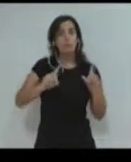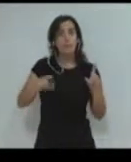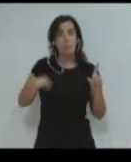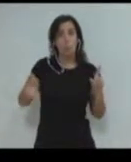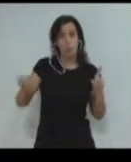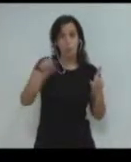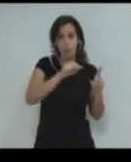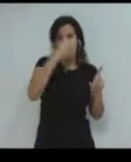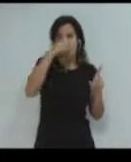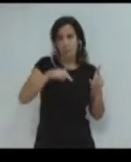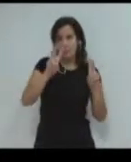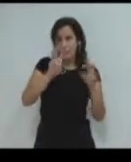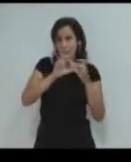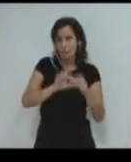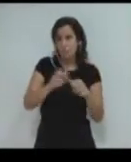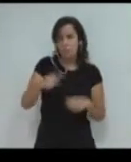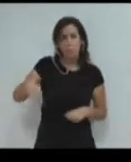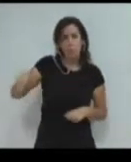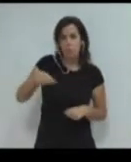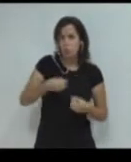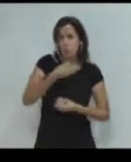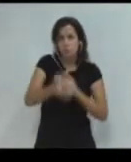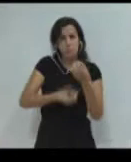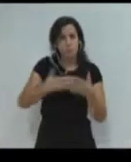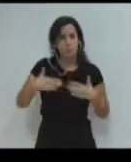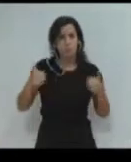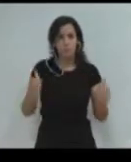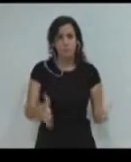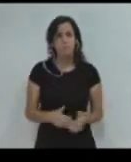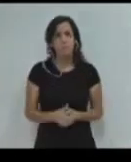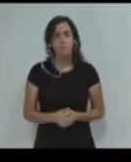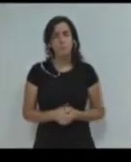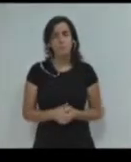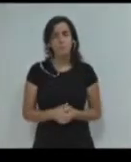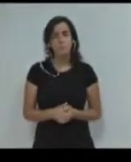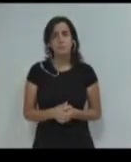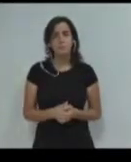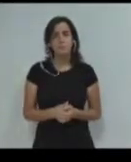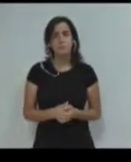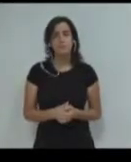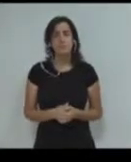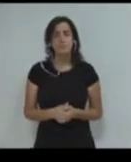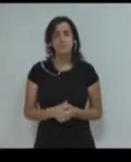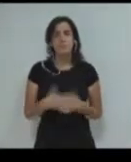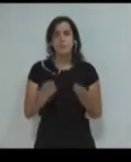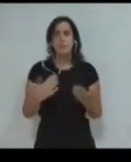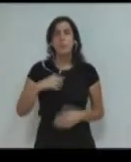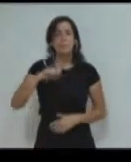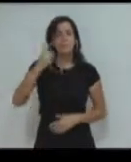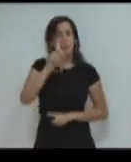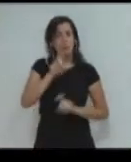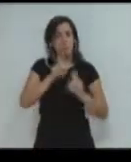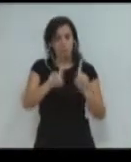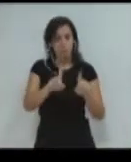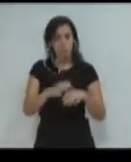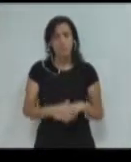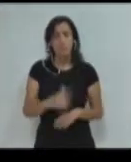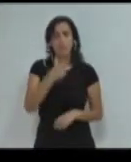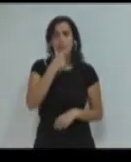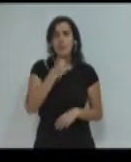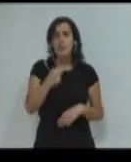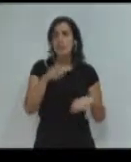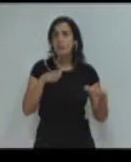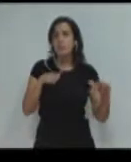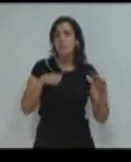sea que id comentando. En principio, yo la lanzo esta primera. ¿Qué facilidades de